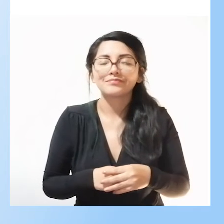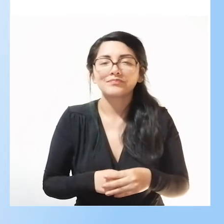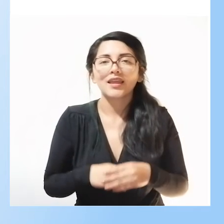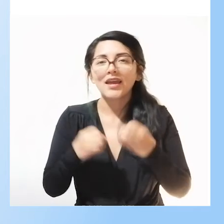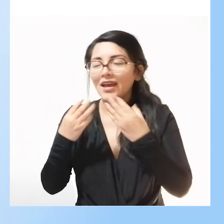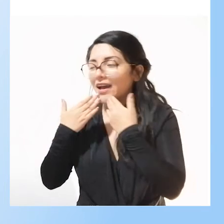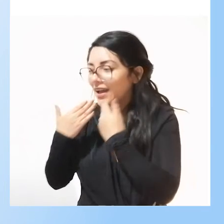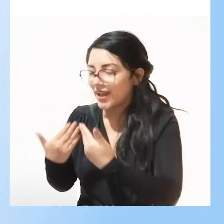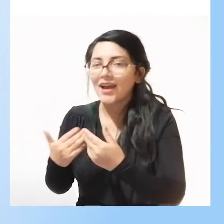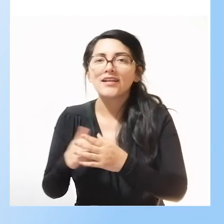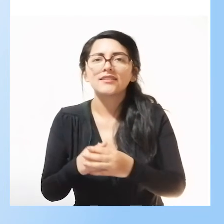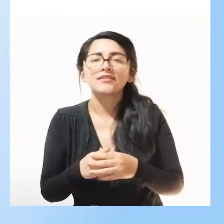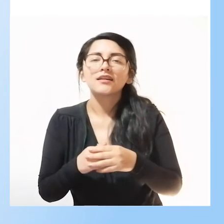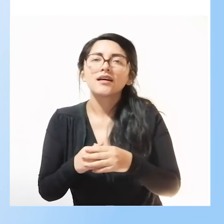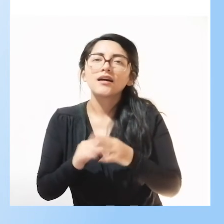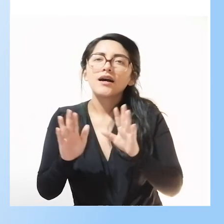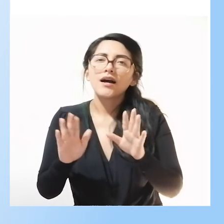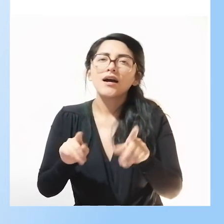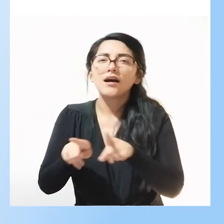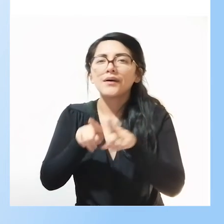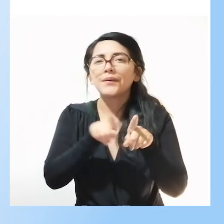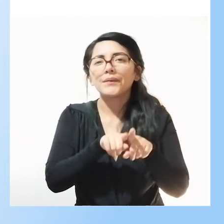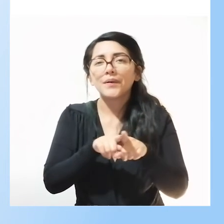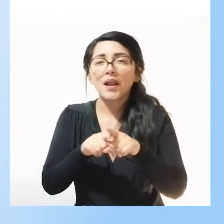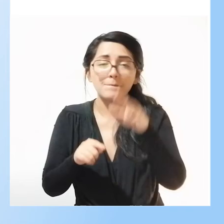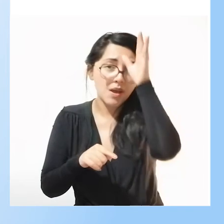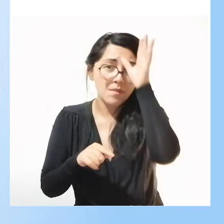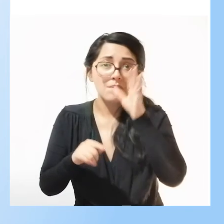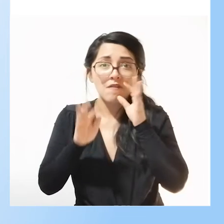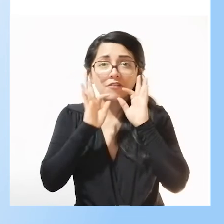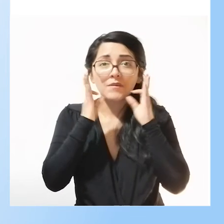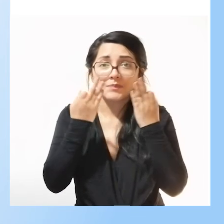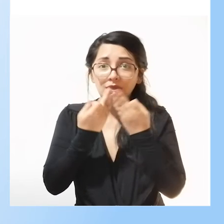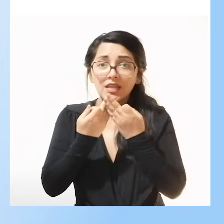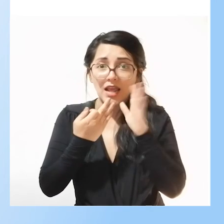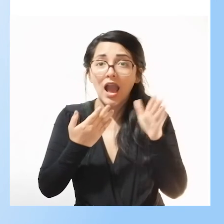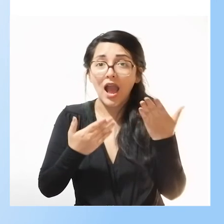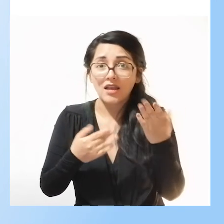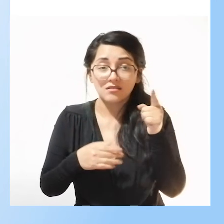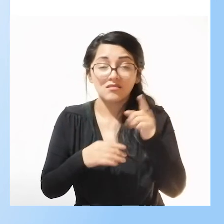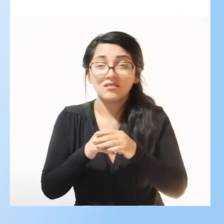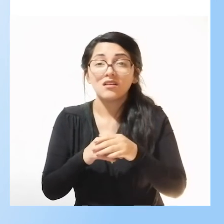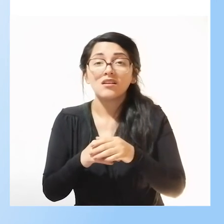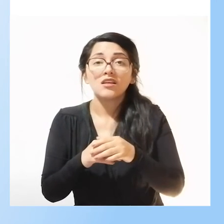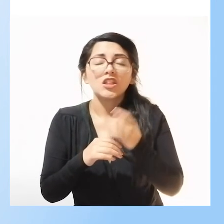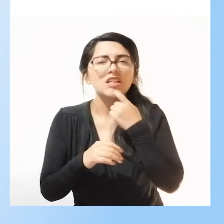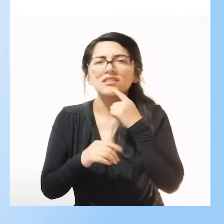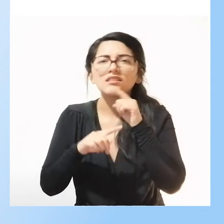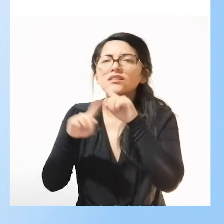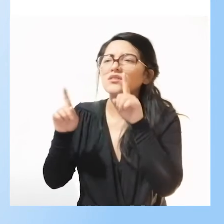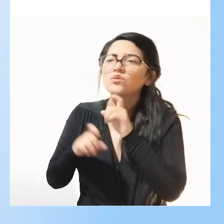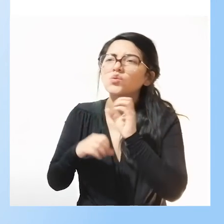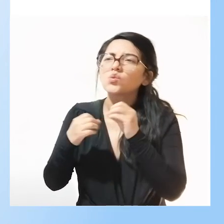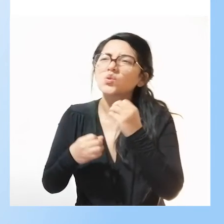Gracias. Y en relación a la pregunta anterior, hay muchos padres de familia, madres, ¿no? Las familias en general nos preguntan cómo saber si